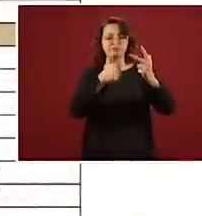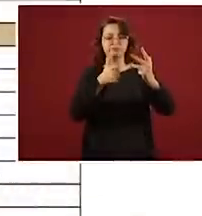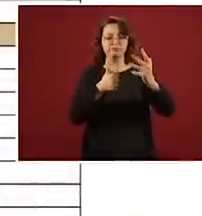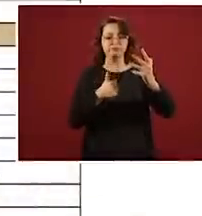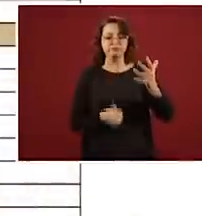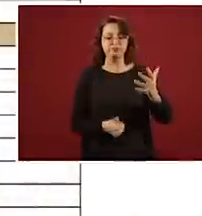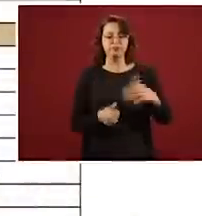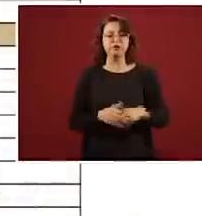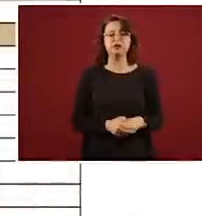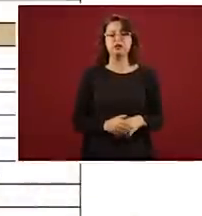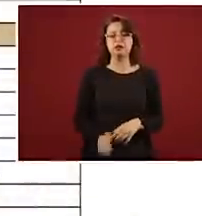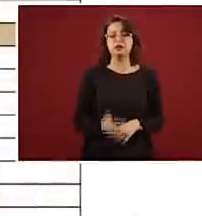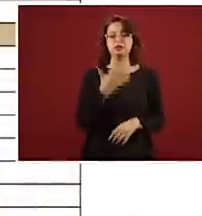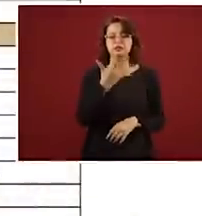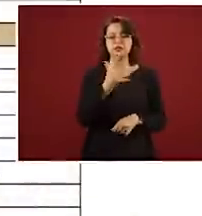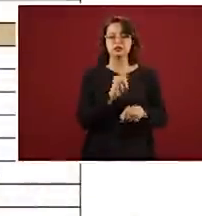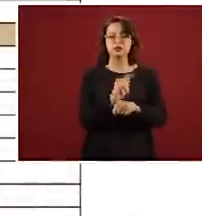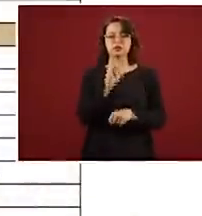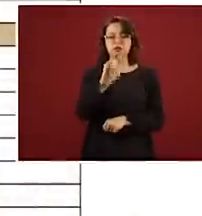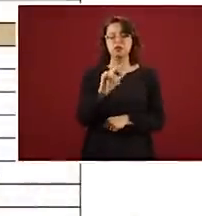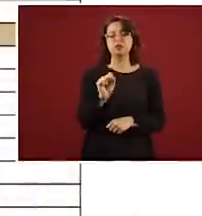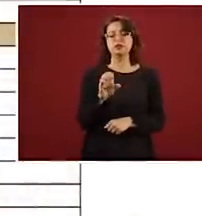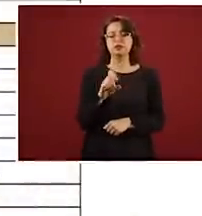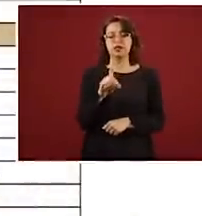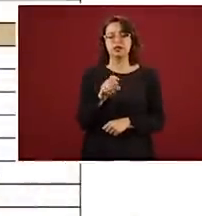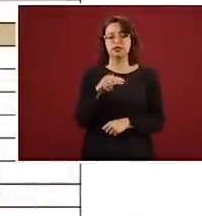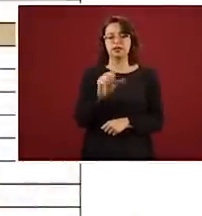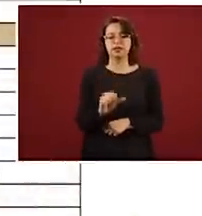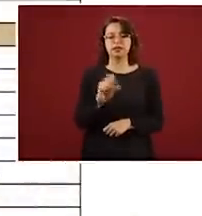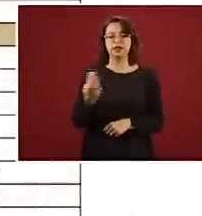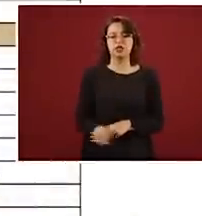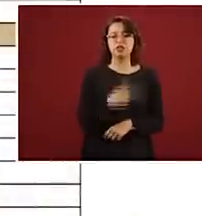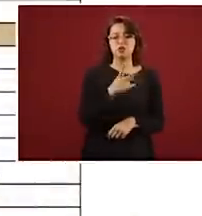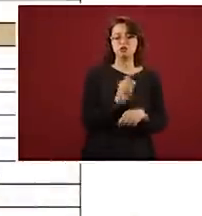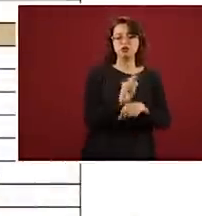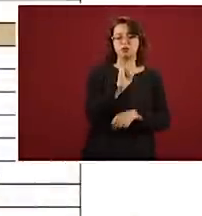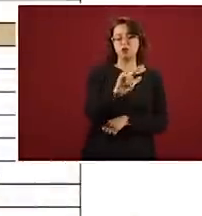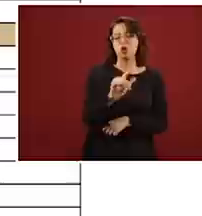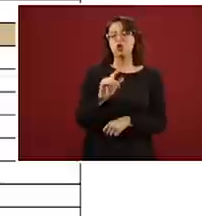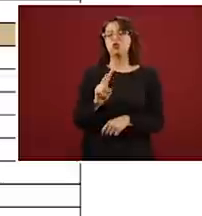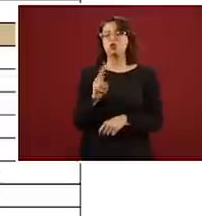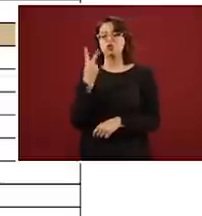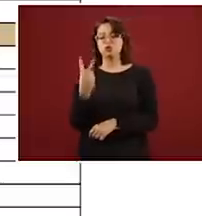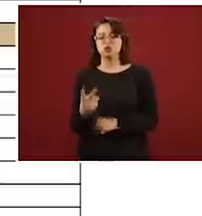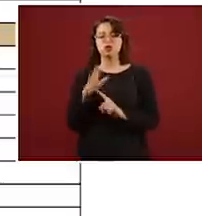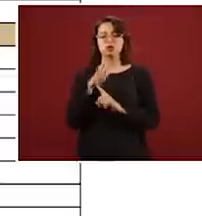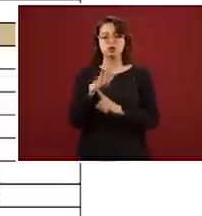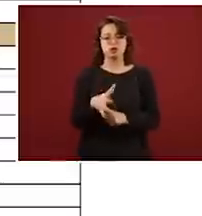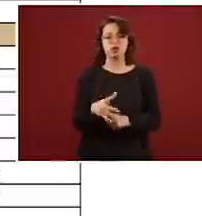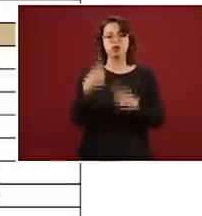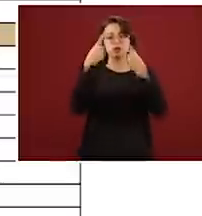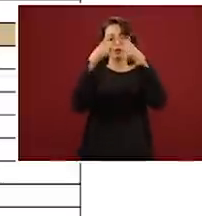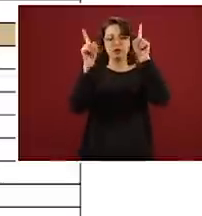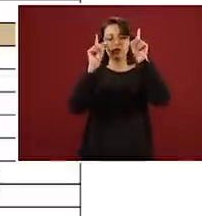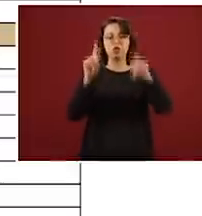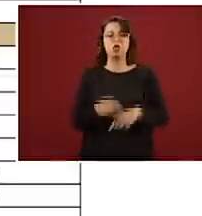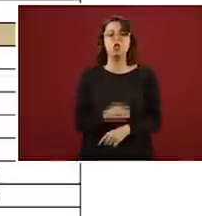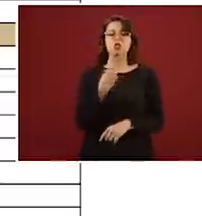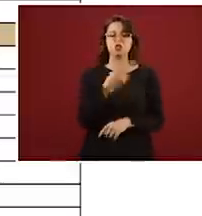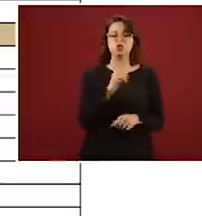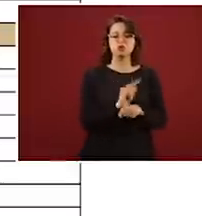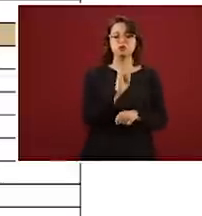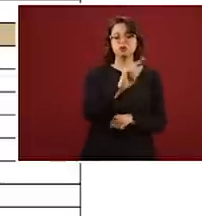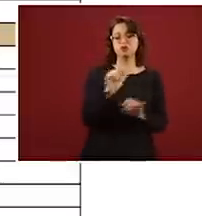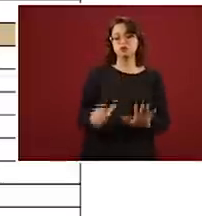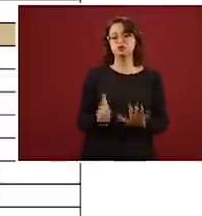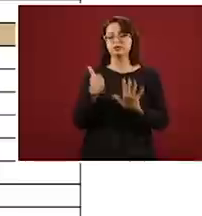encuentran 5 aviones por parte de la Sedena, 2 aviones y 2 helicópteros por parte de la Marina, 2 aviones y 6 helicópteros por